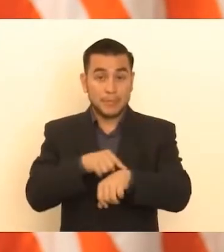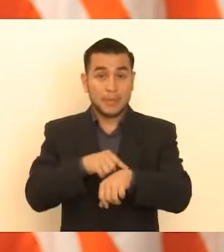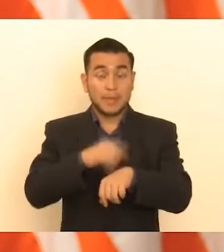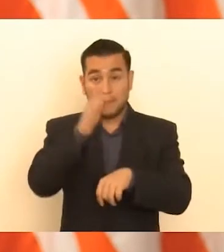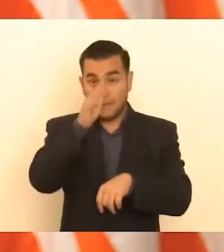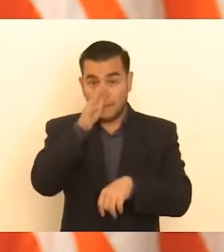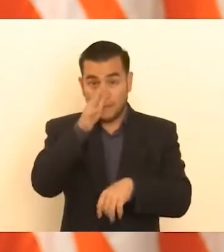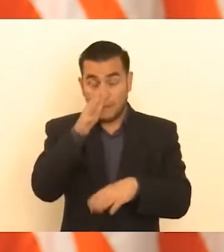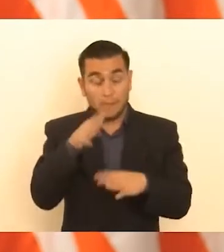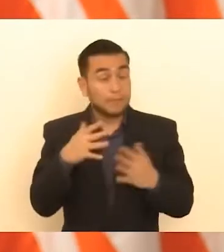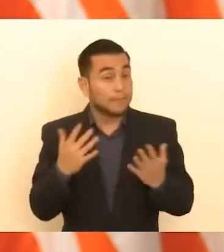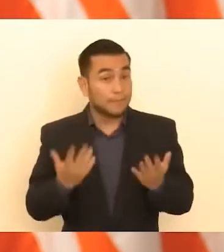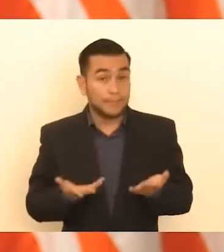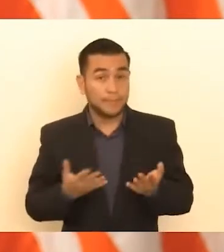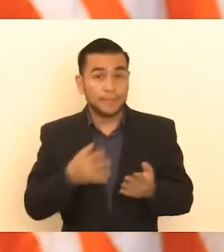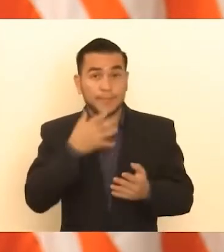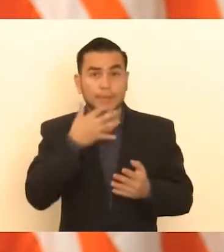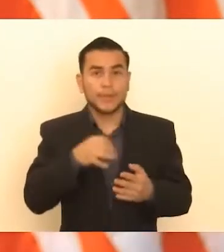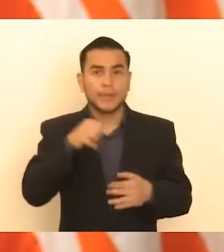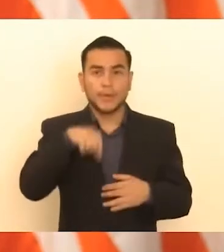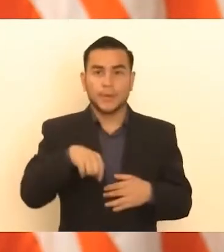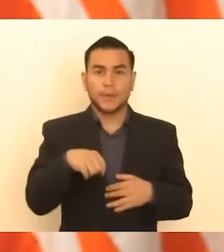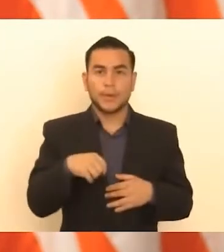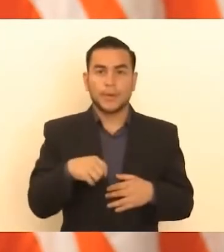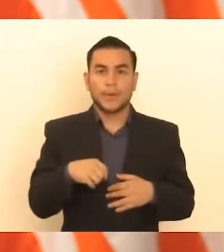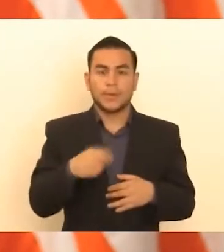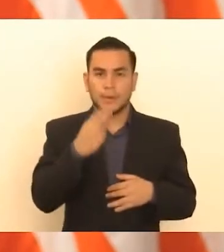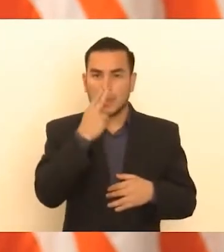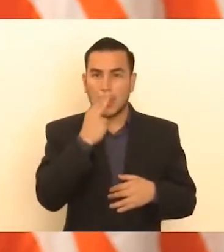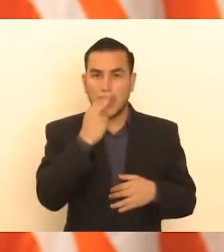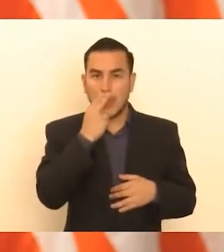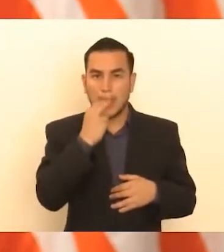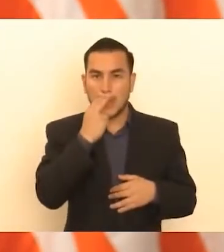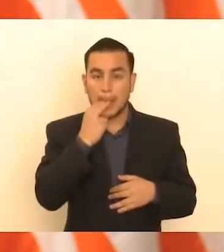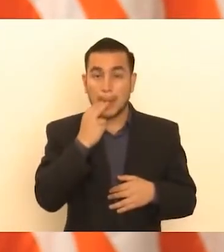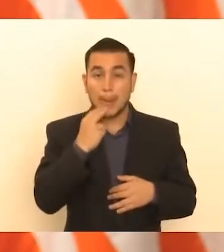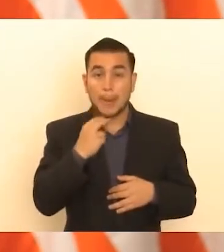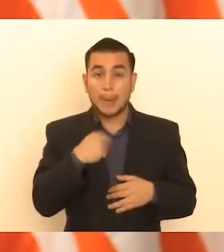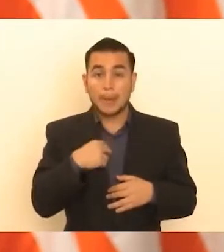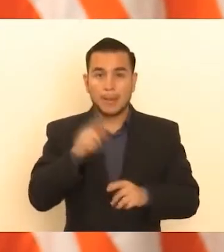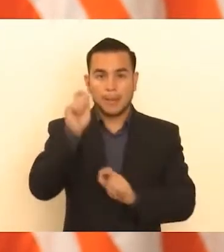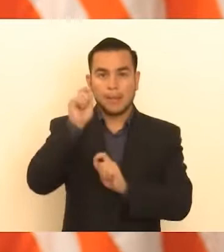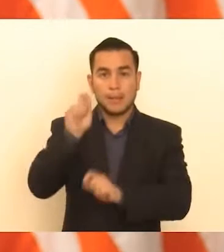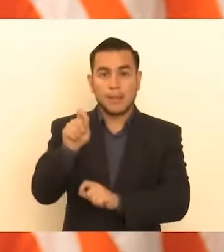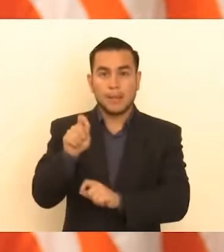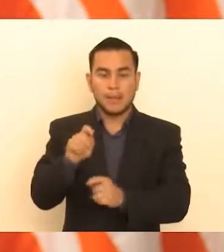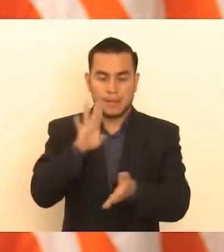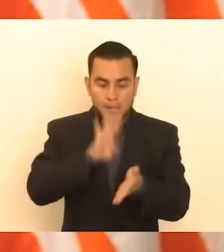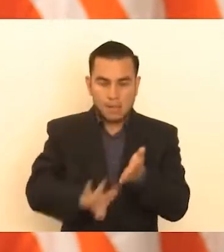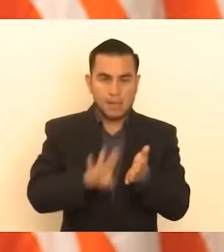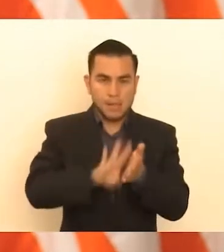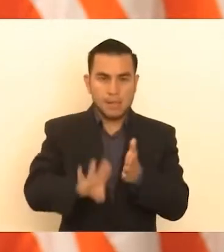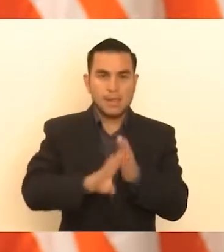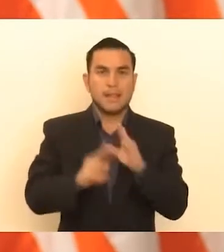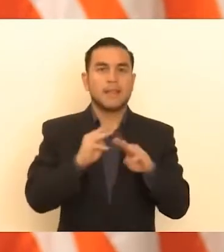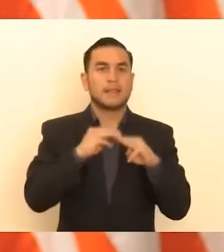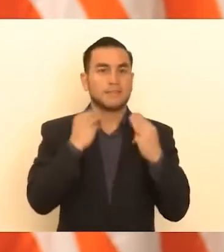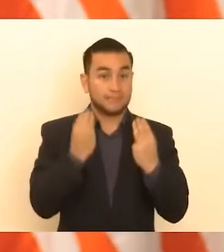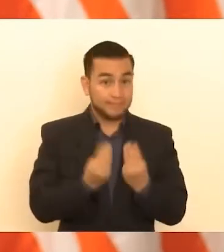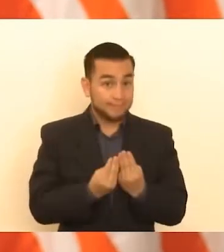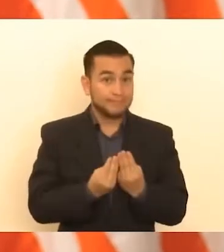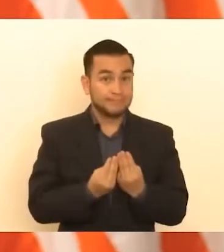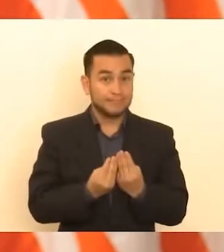aprobando la ley del voto en el exterior ahora el ex presidente la asamblea está acusado por financiar tratar de comprar las elecciones y financiar a hermanas